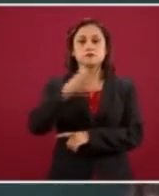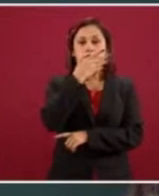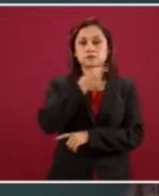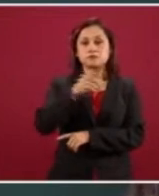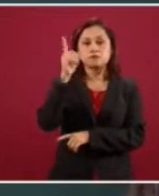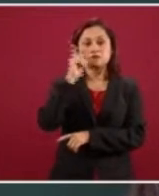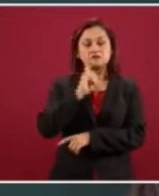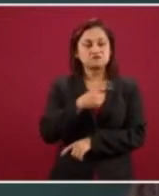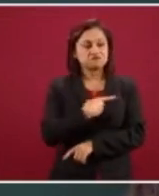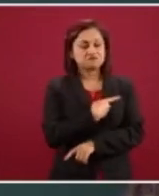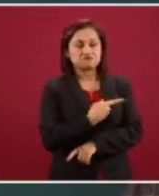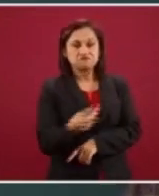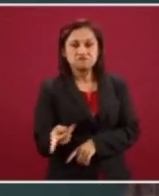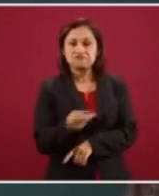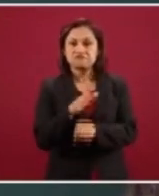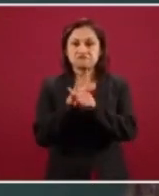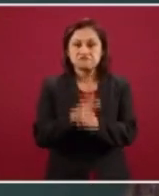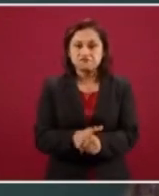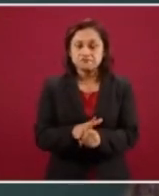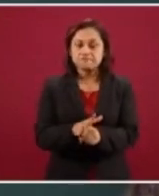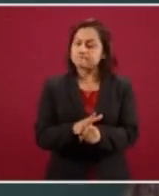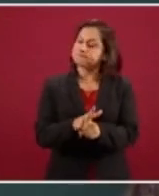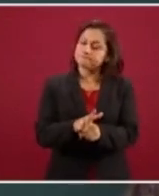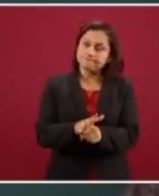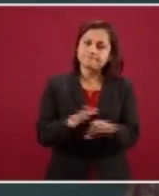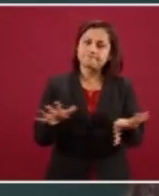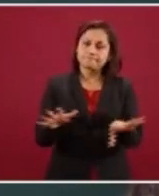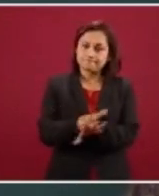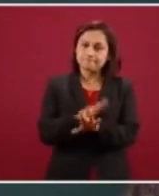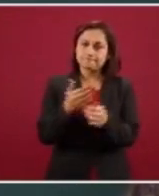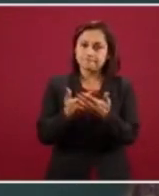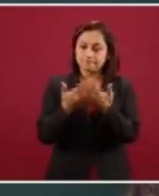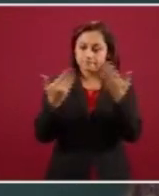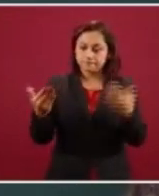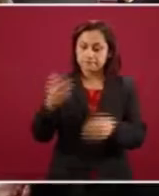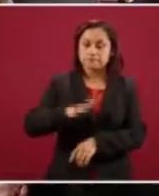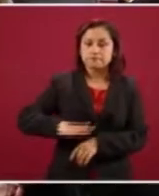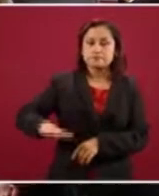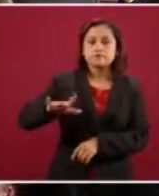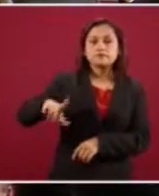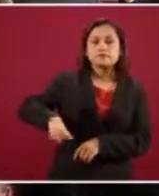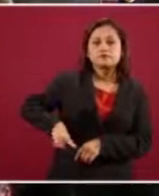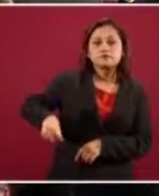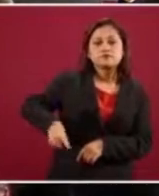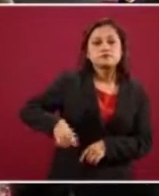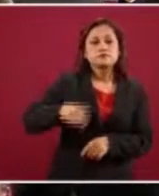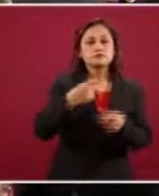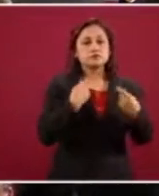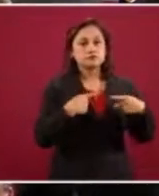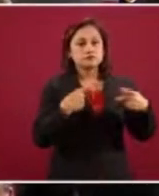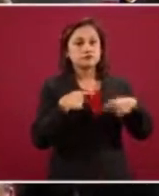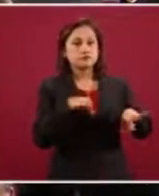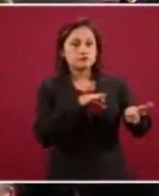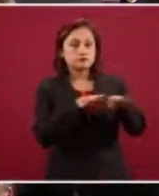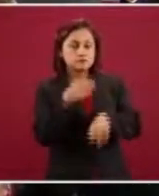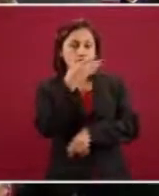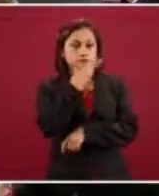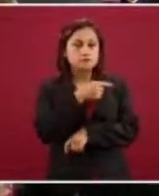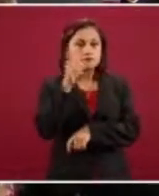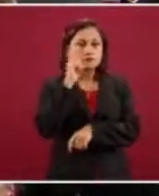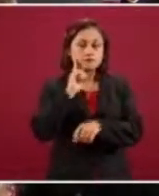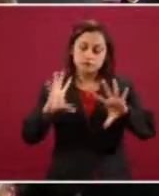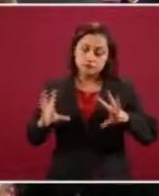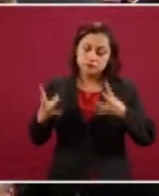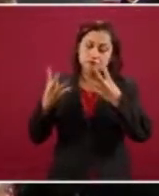mundo. Ahora, gobierno, empleadores y trabajadores, estamos escribiendo a tres